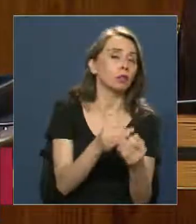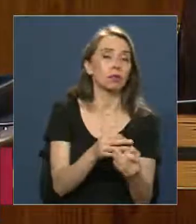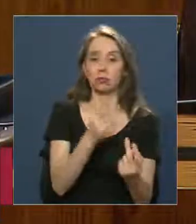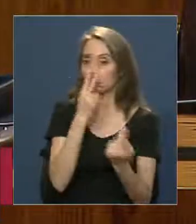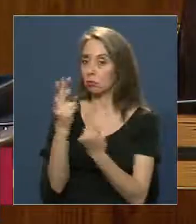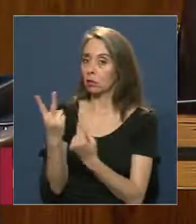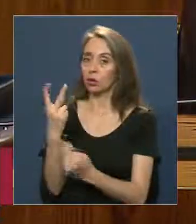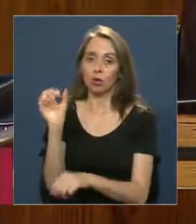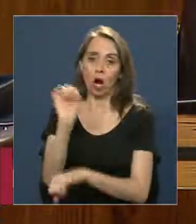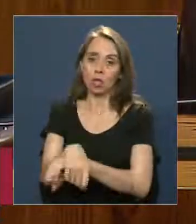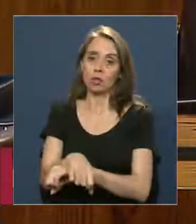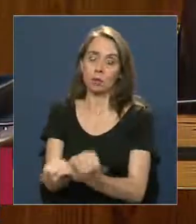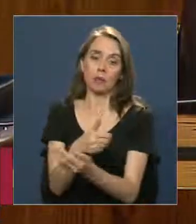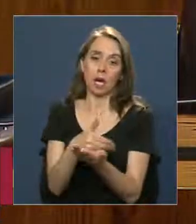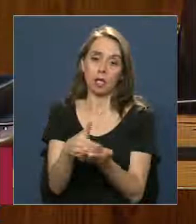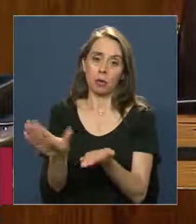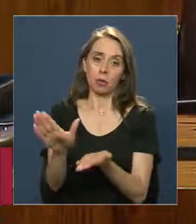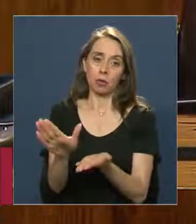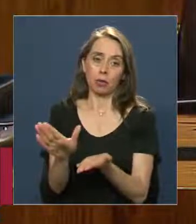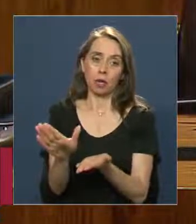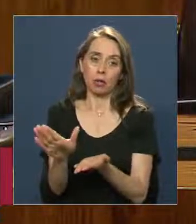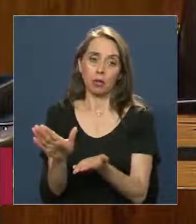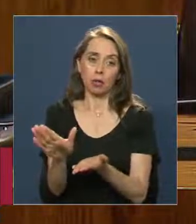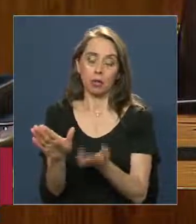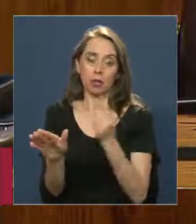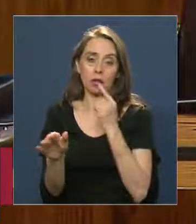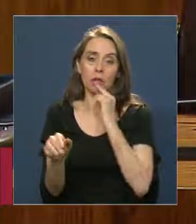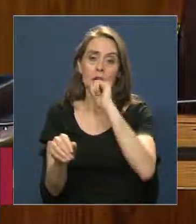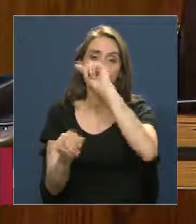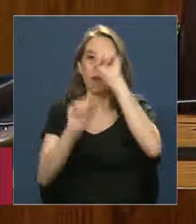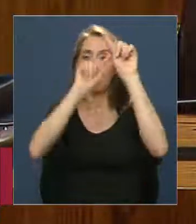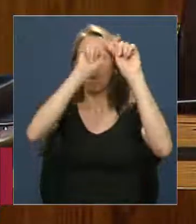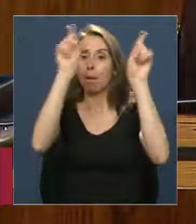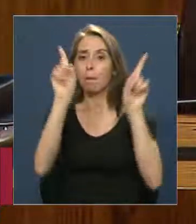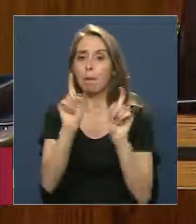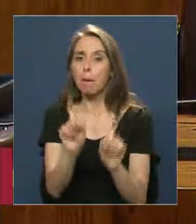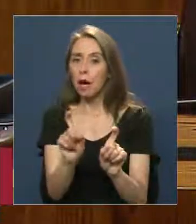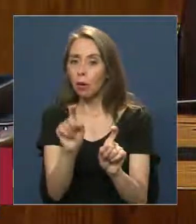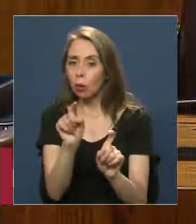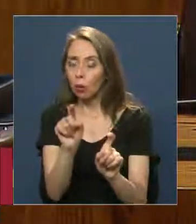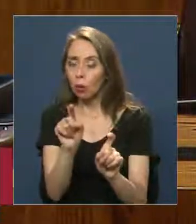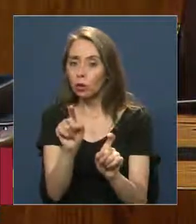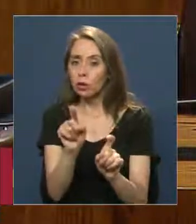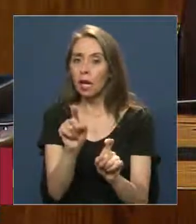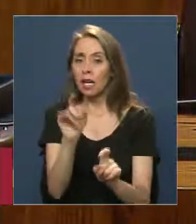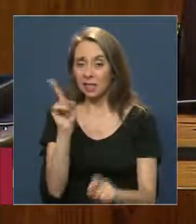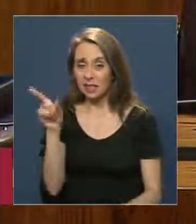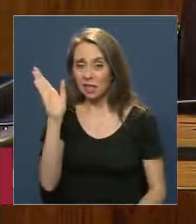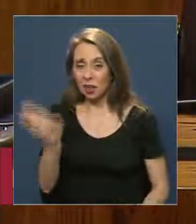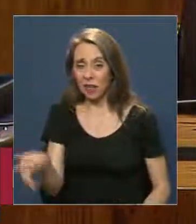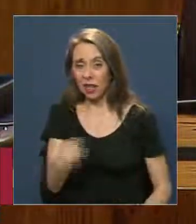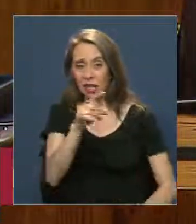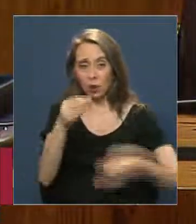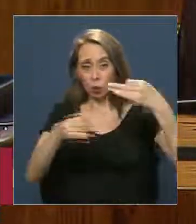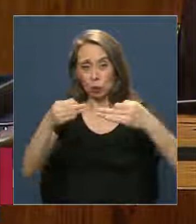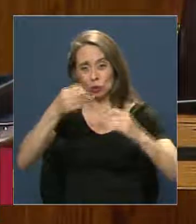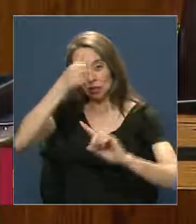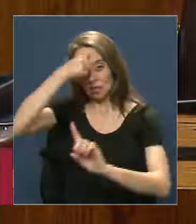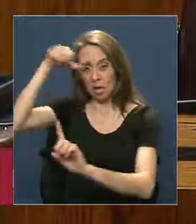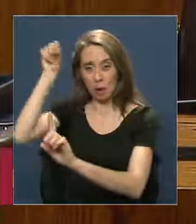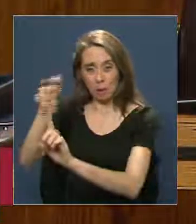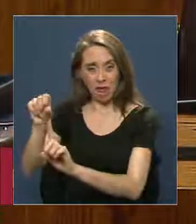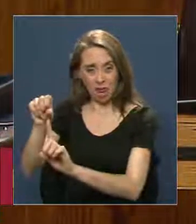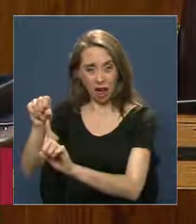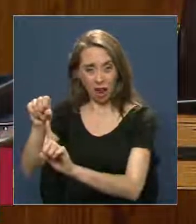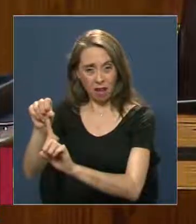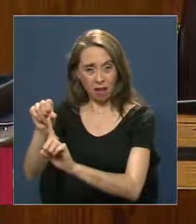es repudiable. Sin embargo, la pregunta es si eso merece una condena penal, primero.